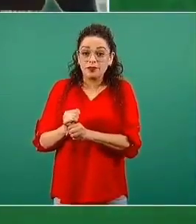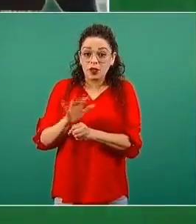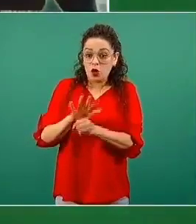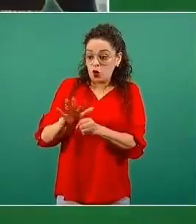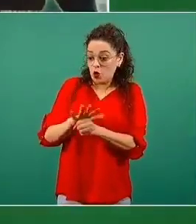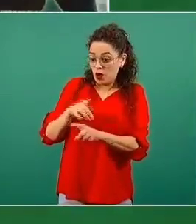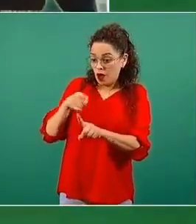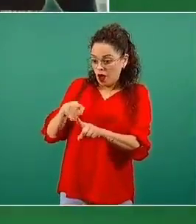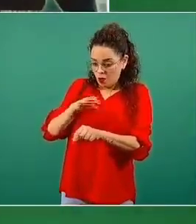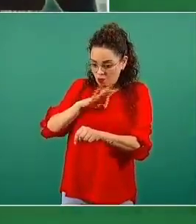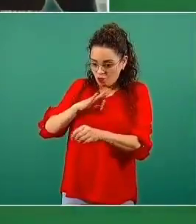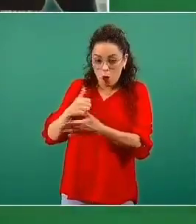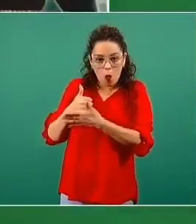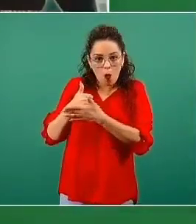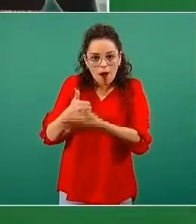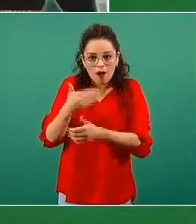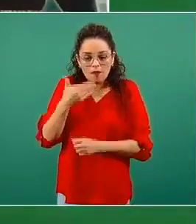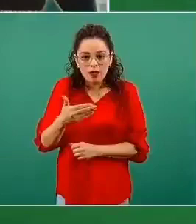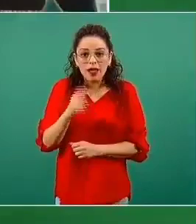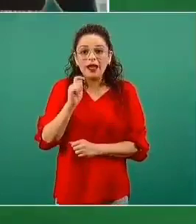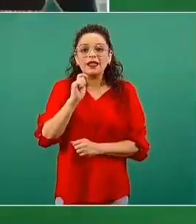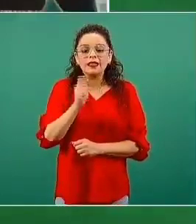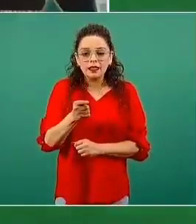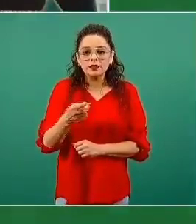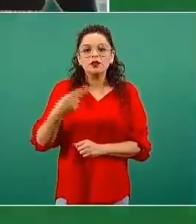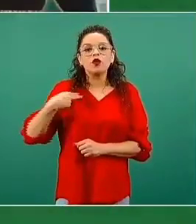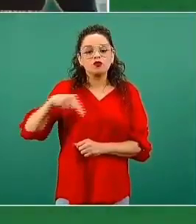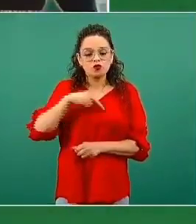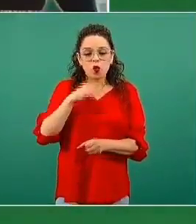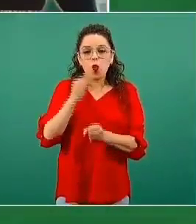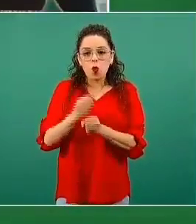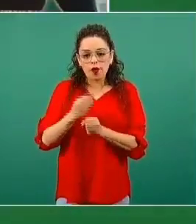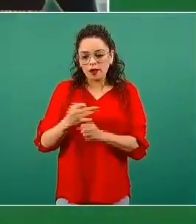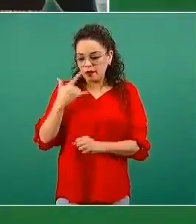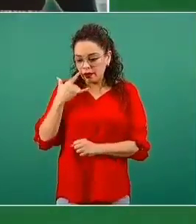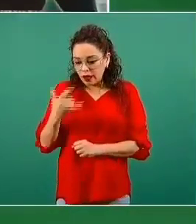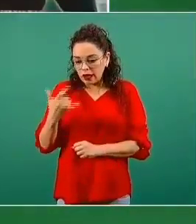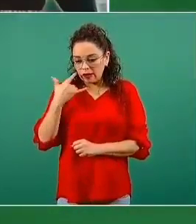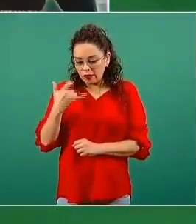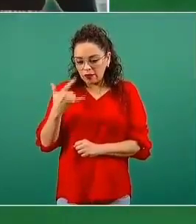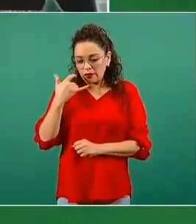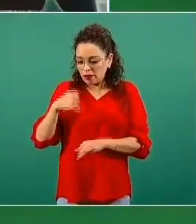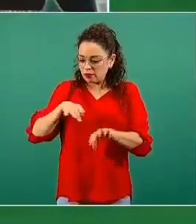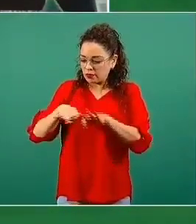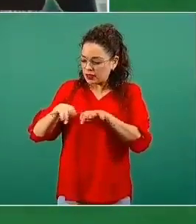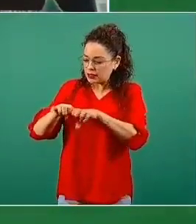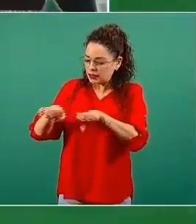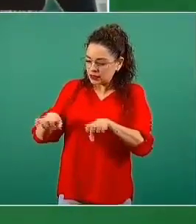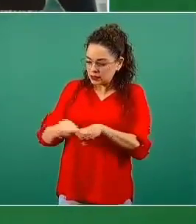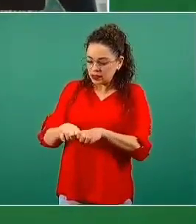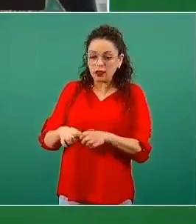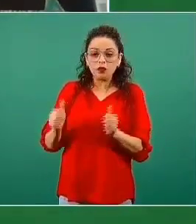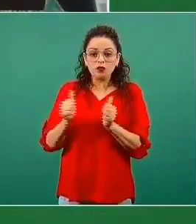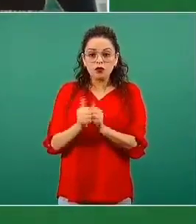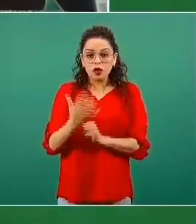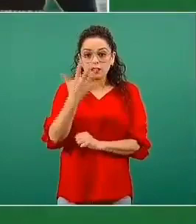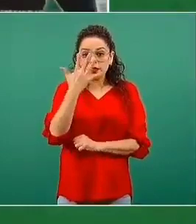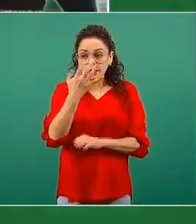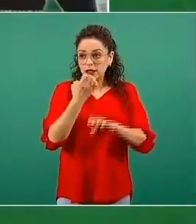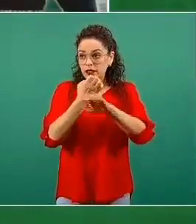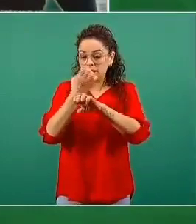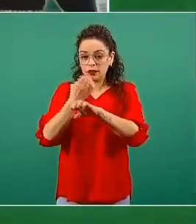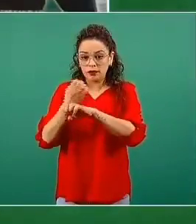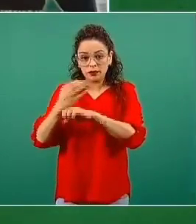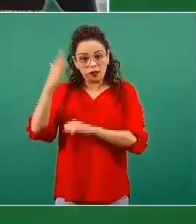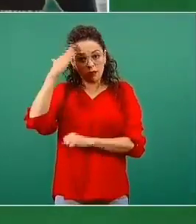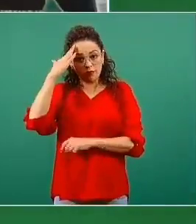es precisamente el trabajo que estamos haciendo ahora con 5 estados bajo el liderazgo de OPS,